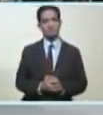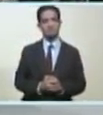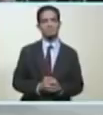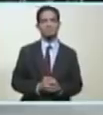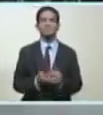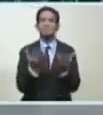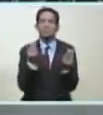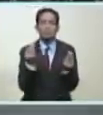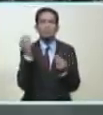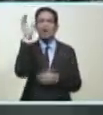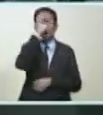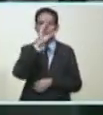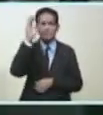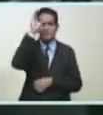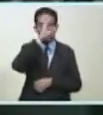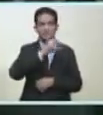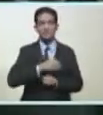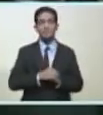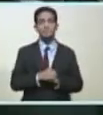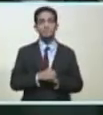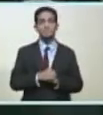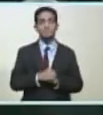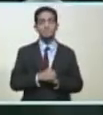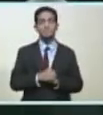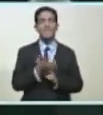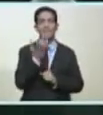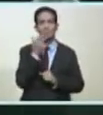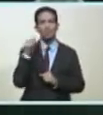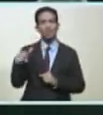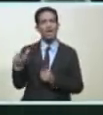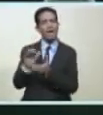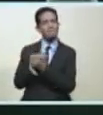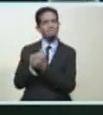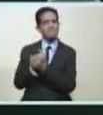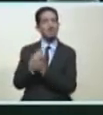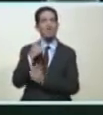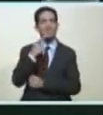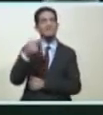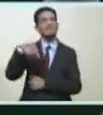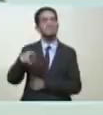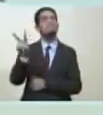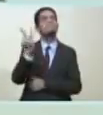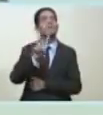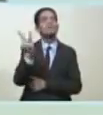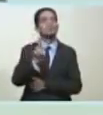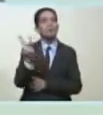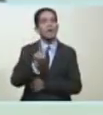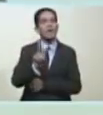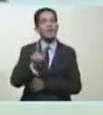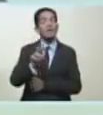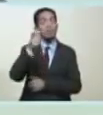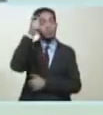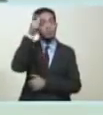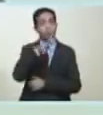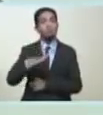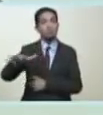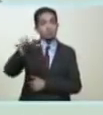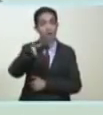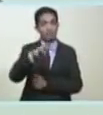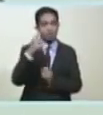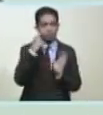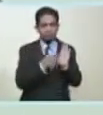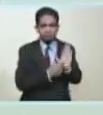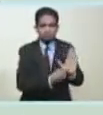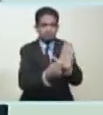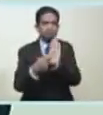Tanta conciencia. Por eso es que dice un amigo mío, en Venezuela, en la revolución bolivariana, el pueblo es la vanguardia.